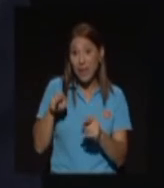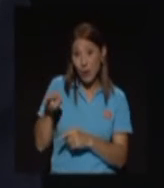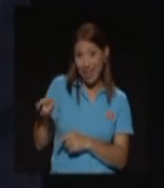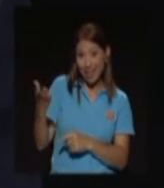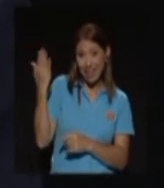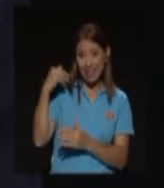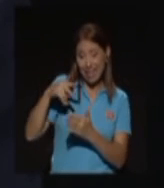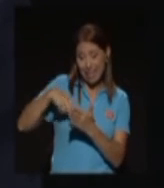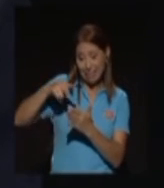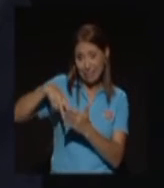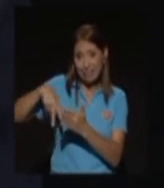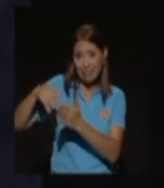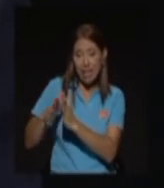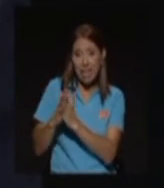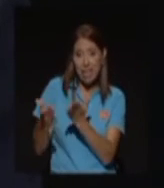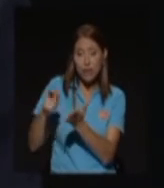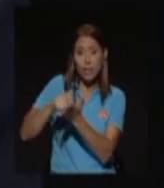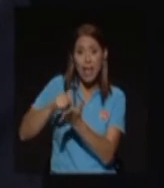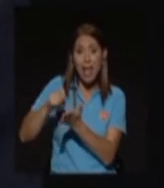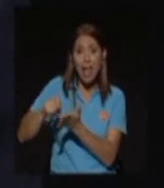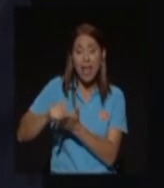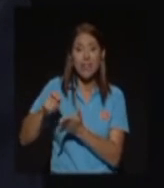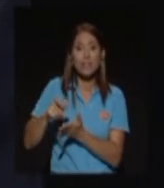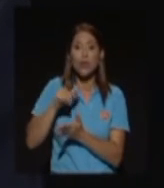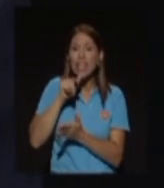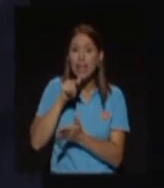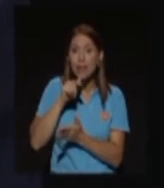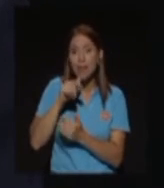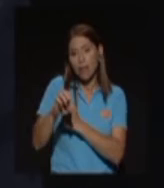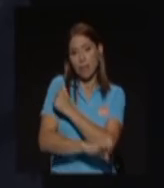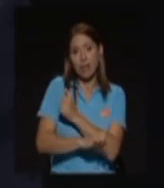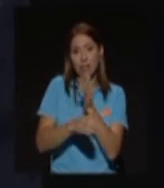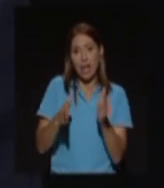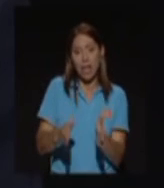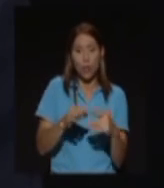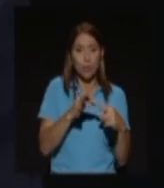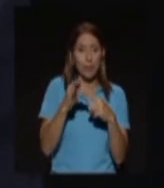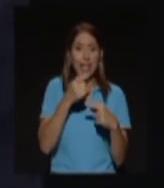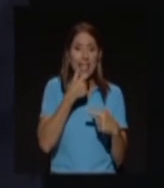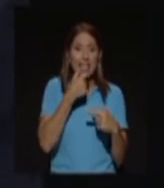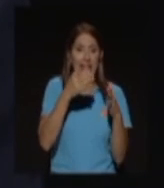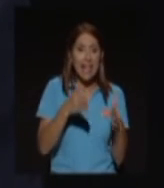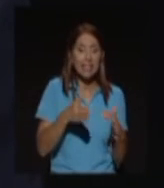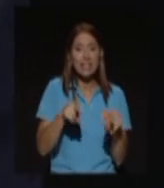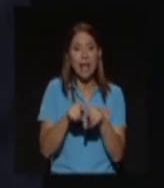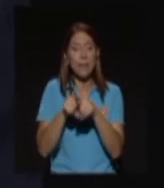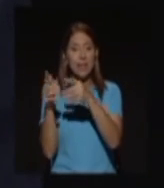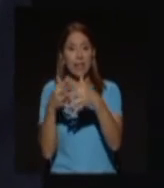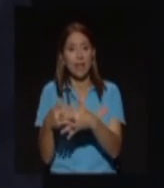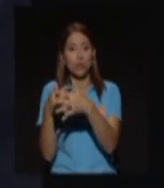libros de los autores, sobre todo del extranjero, desde luego, particularmente ingleses y de los Estados Unidos,